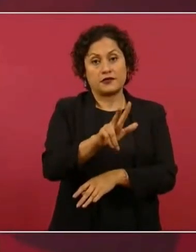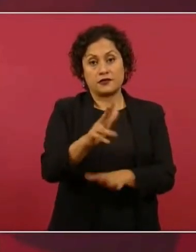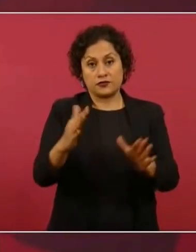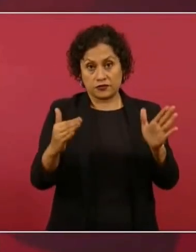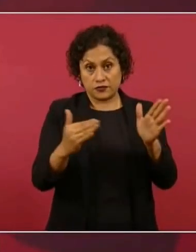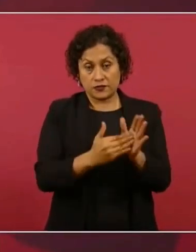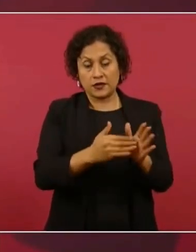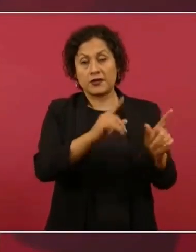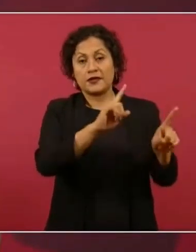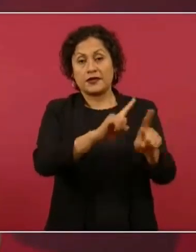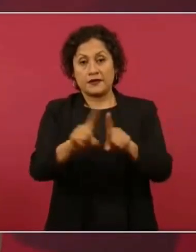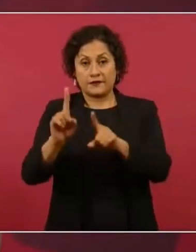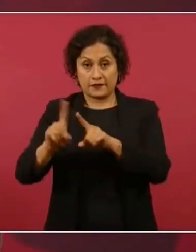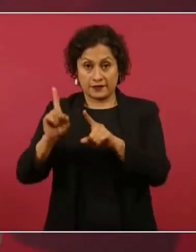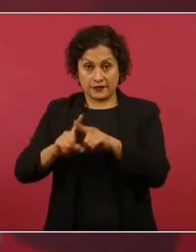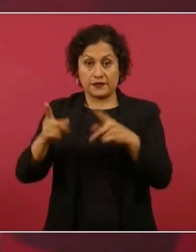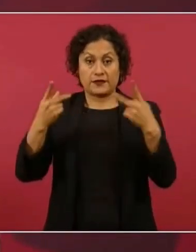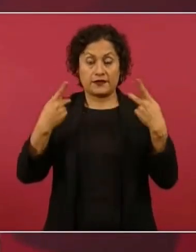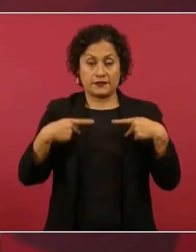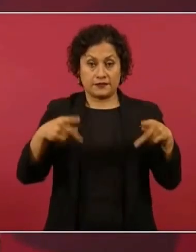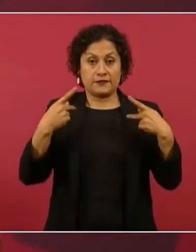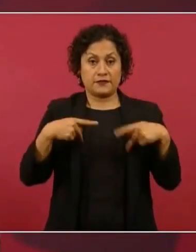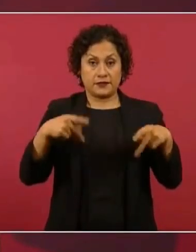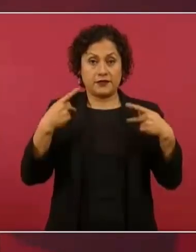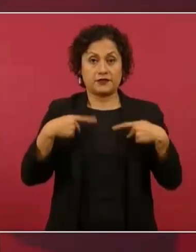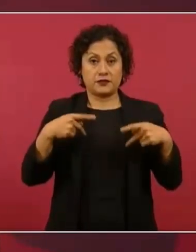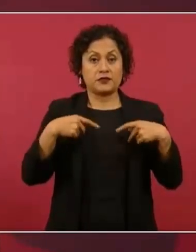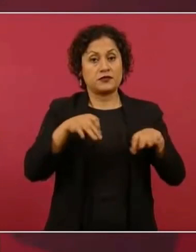salud, trabajadores del sector salud,